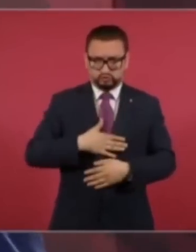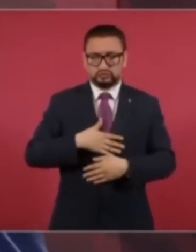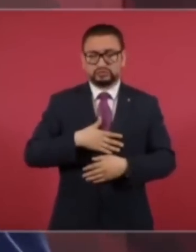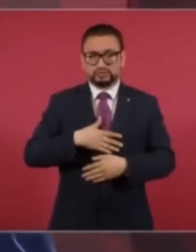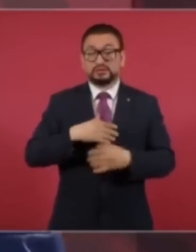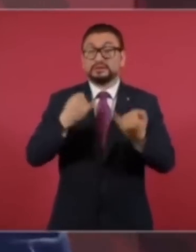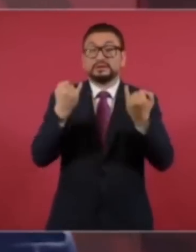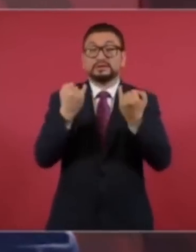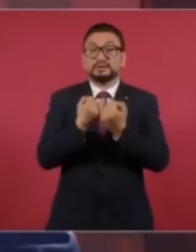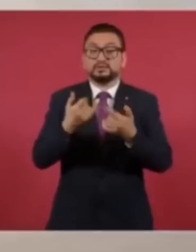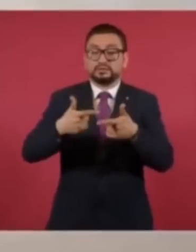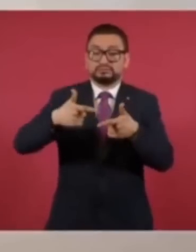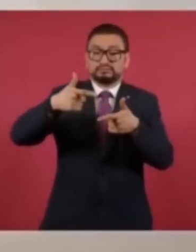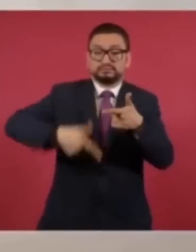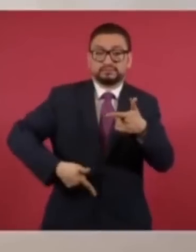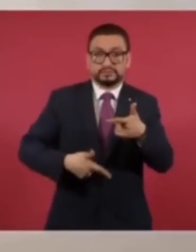prevenir